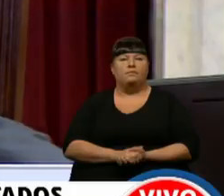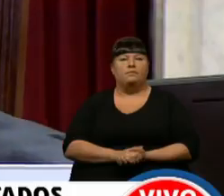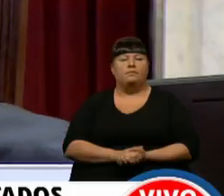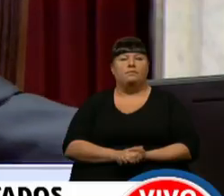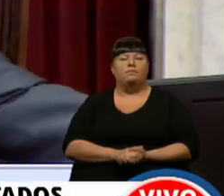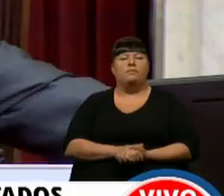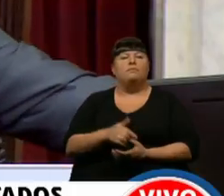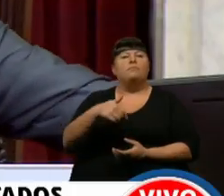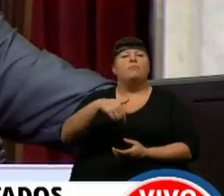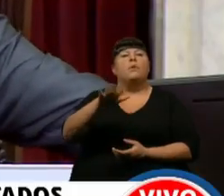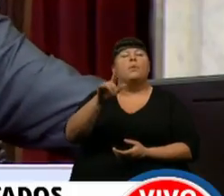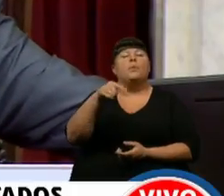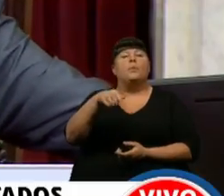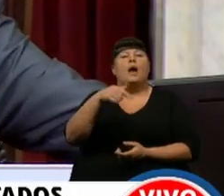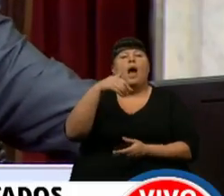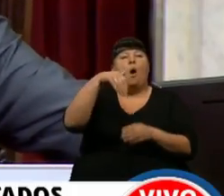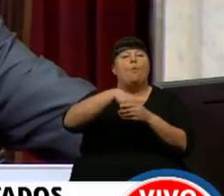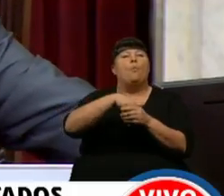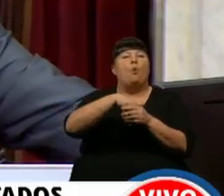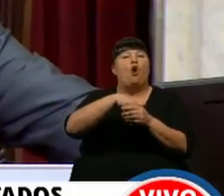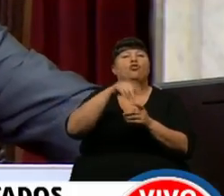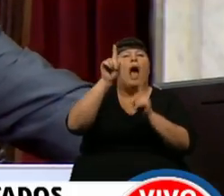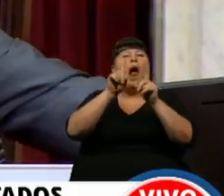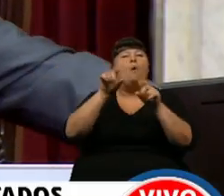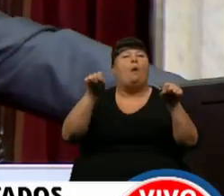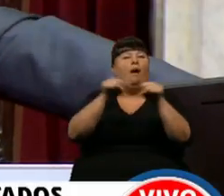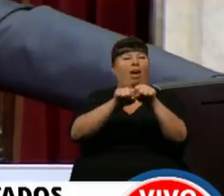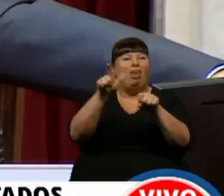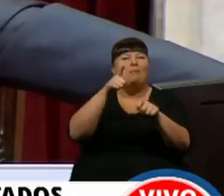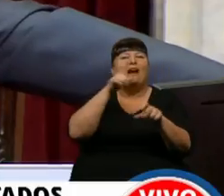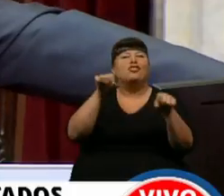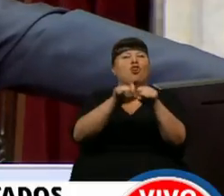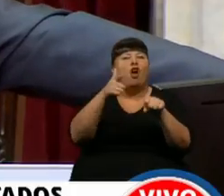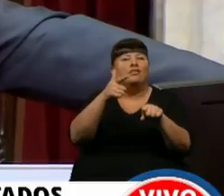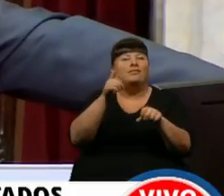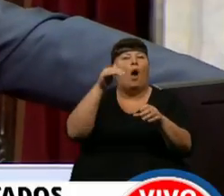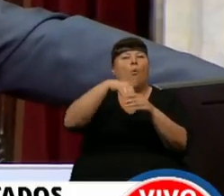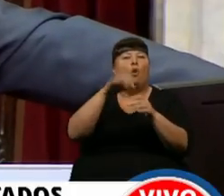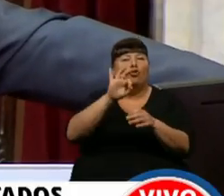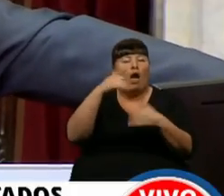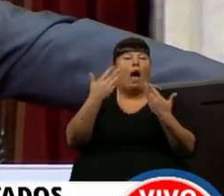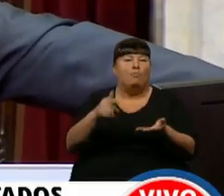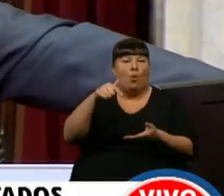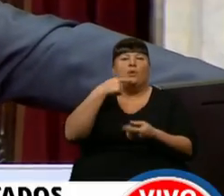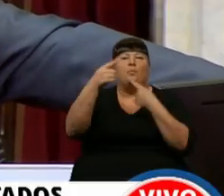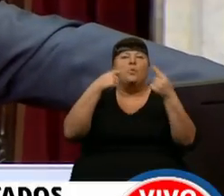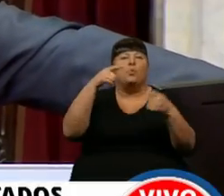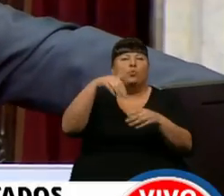se va a tomar votación de aquellos que figuran logrados y sin votar